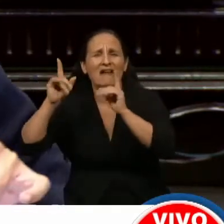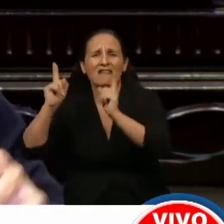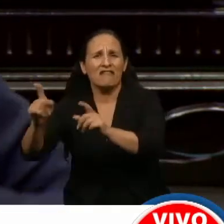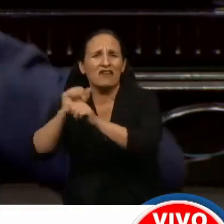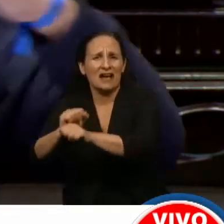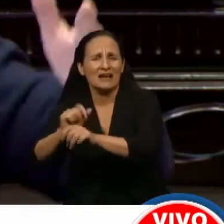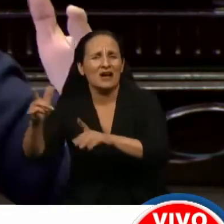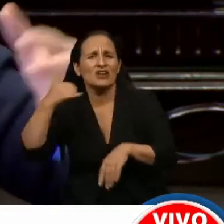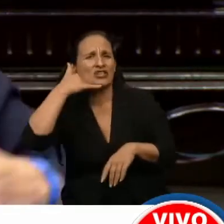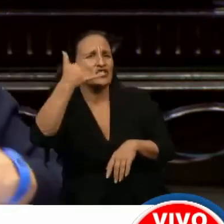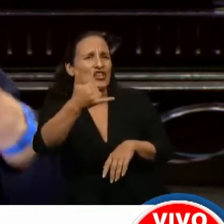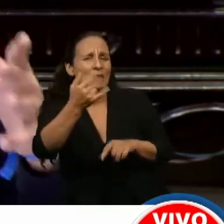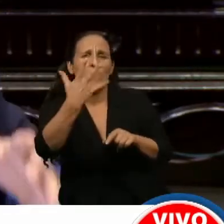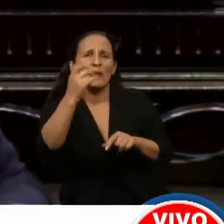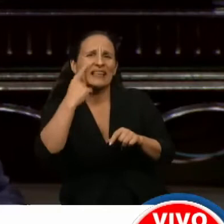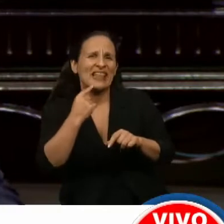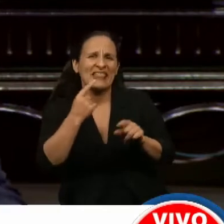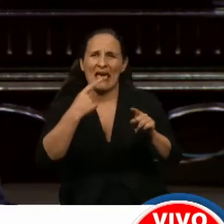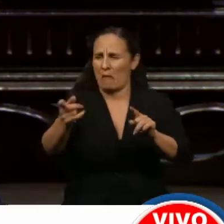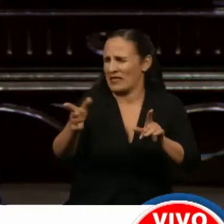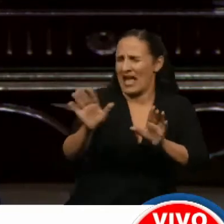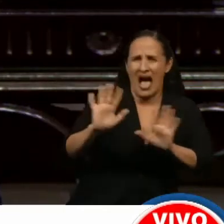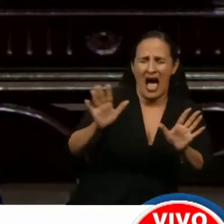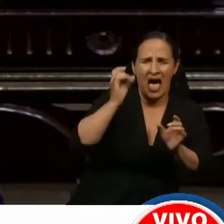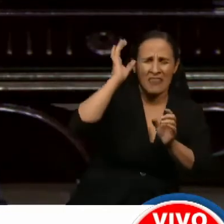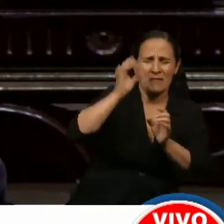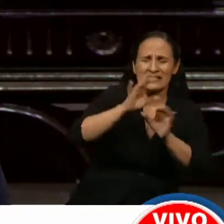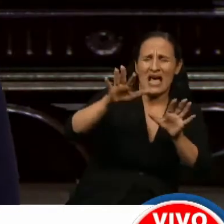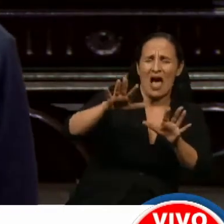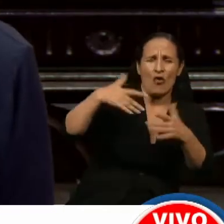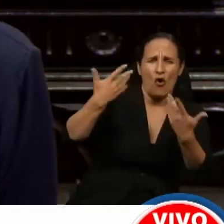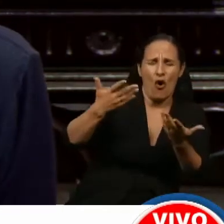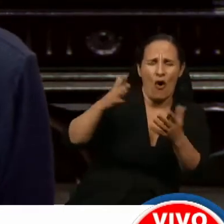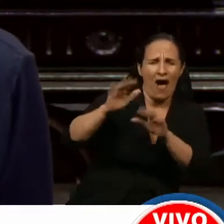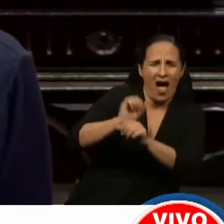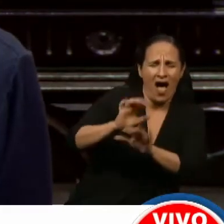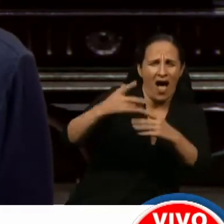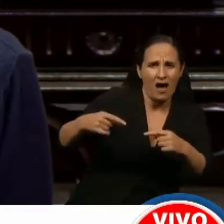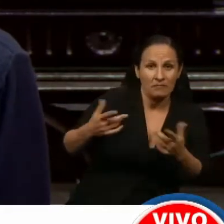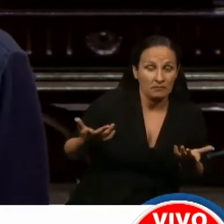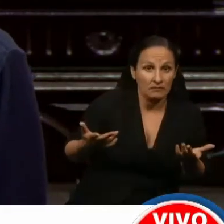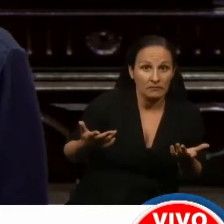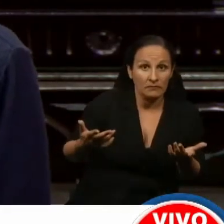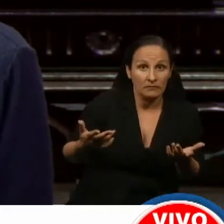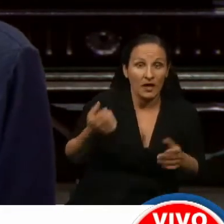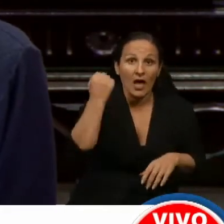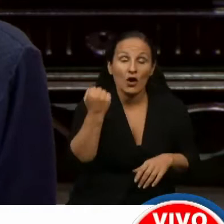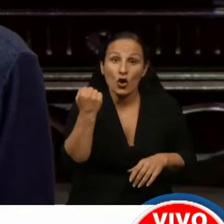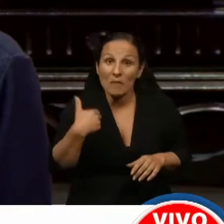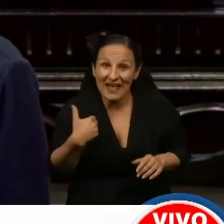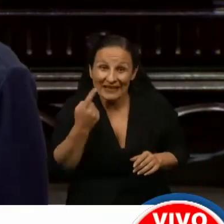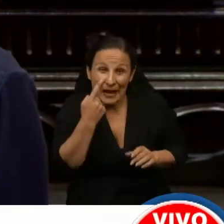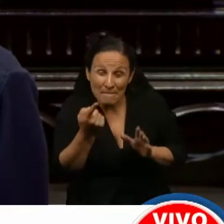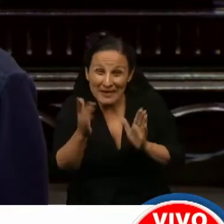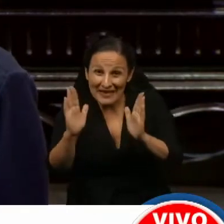y que llamen por teléfono. Pasan 20 días, vivimos una infectadura. Mirar los números económicos actuales de la Argentina,